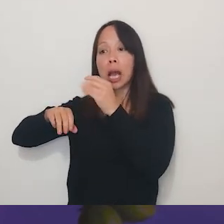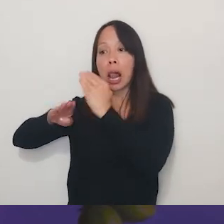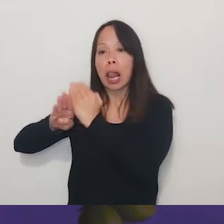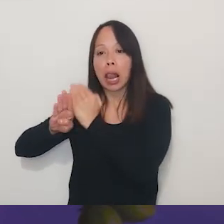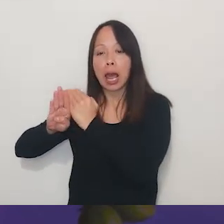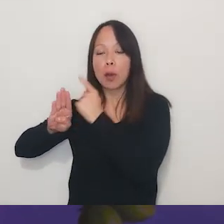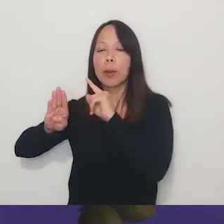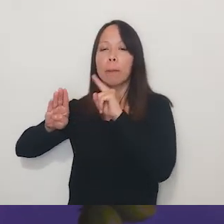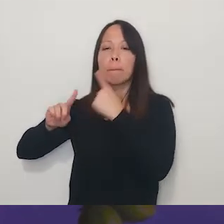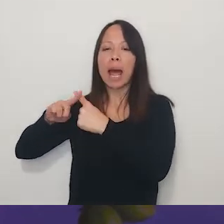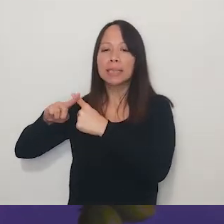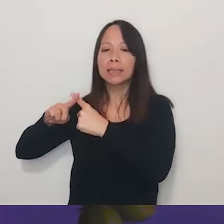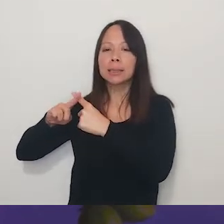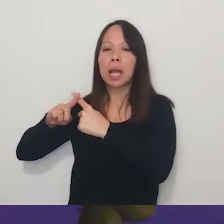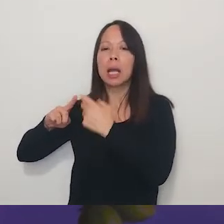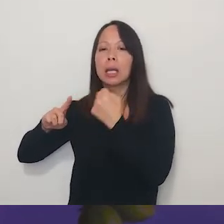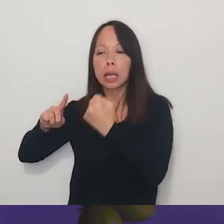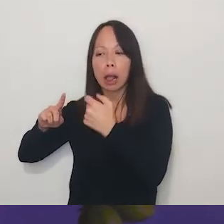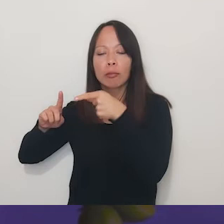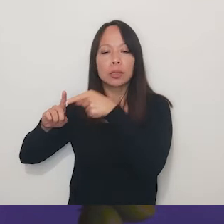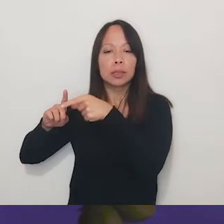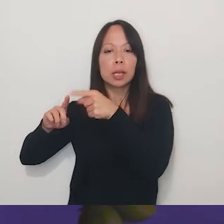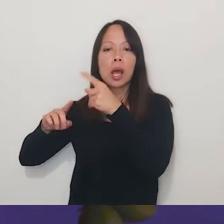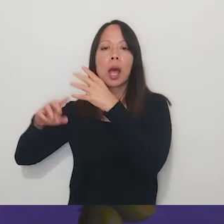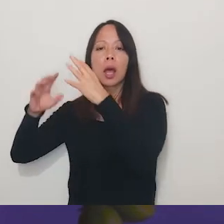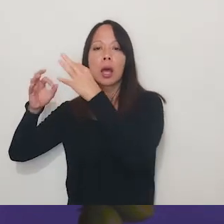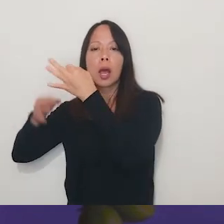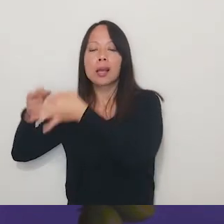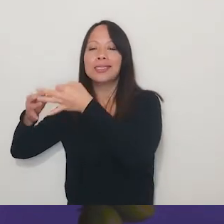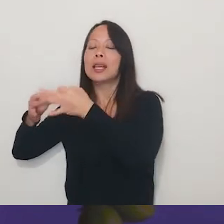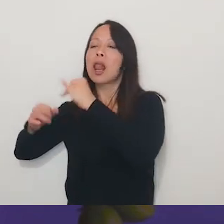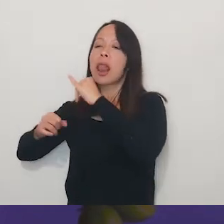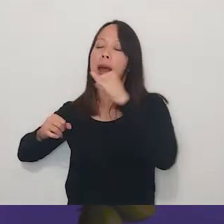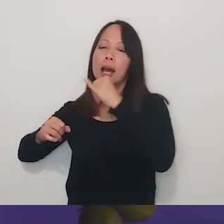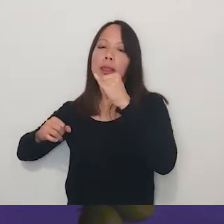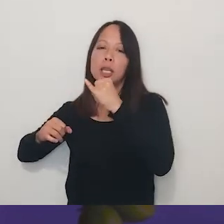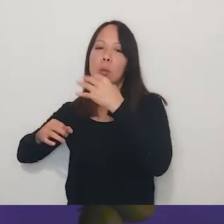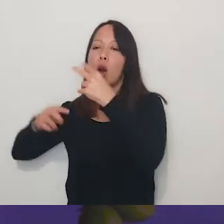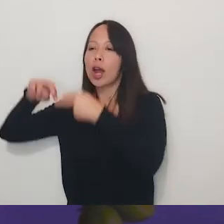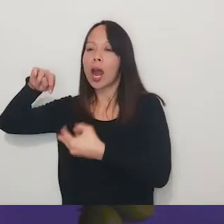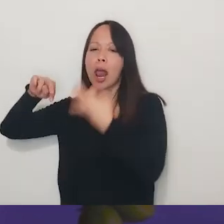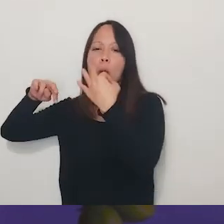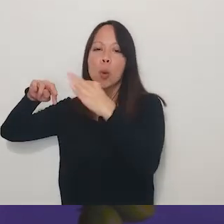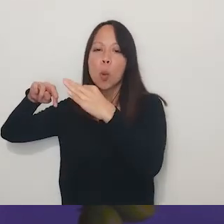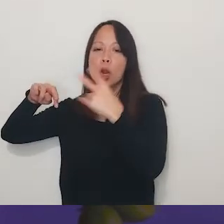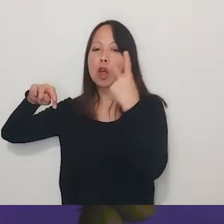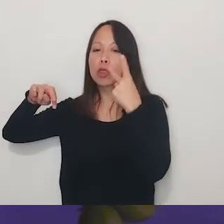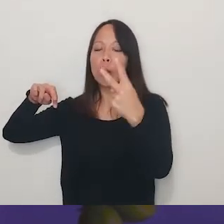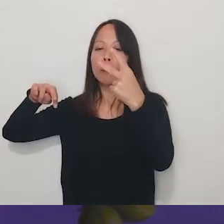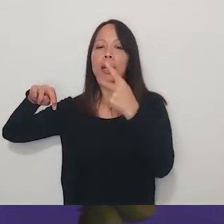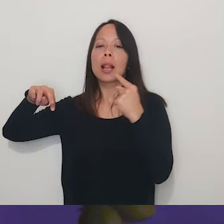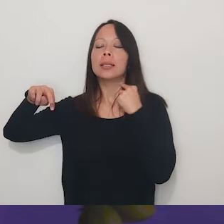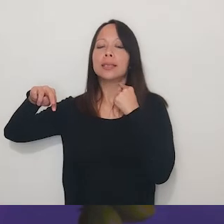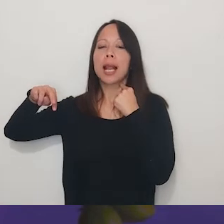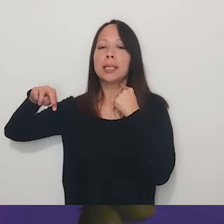clínica más severa porque tenían los dos. Estos tenía estudios negativos de genes únicos, entra en el 2013,